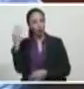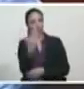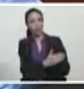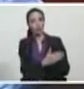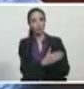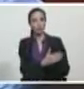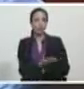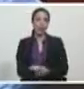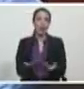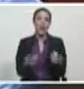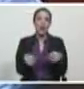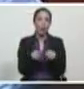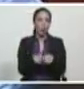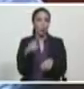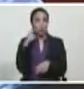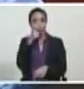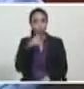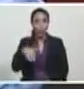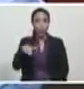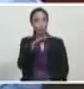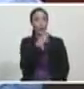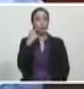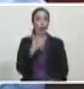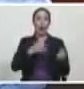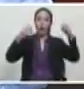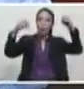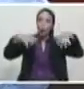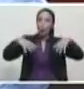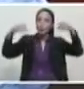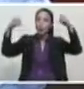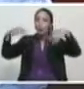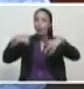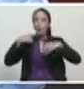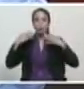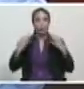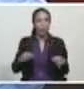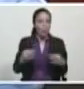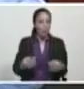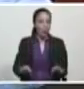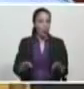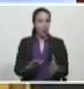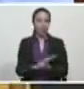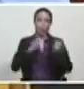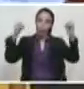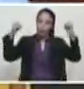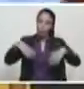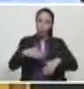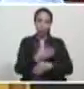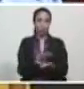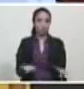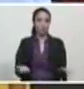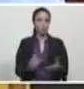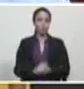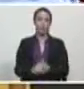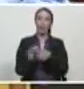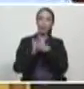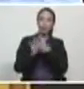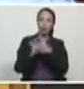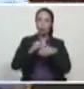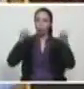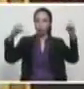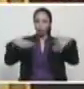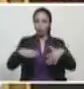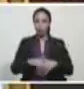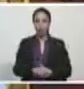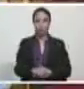pueblo venezolano que vamos a garantizar el servicio eléctrico, llueva, truene o relampaguee, en cualquier